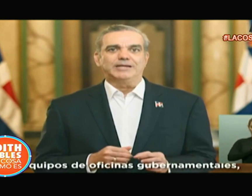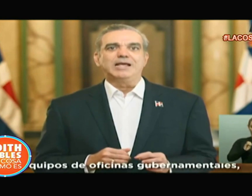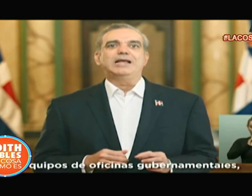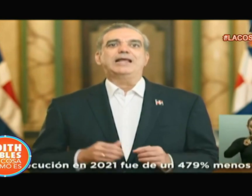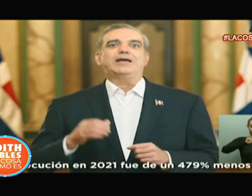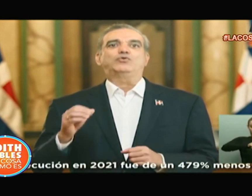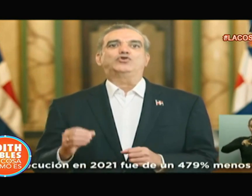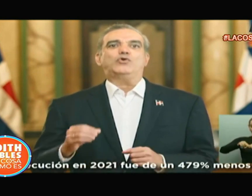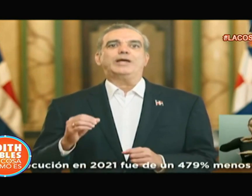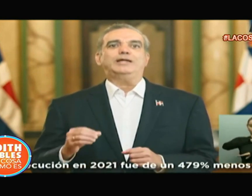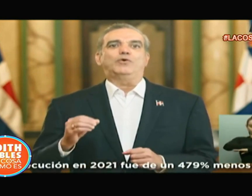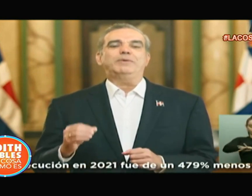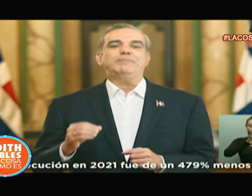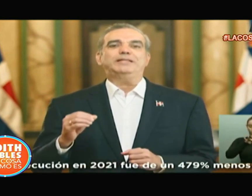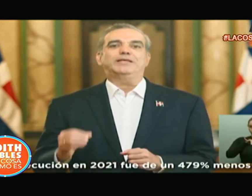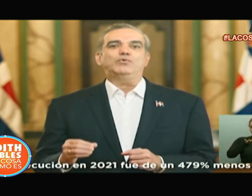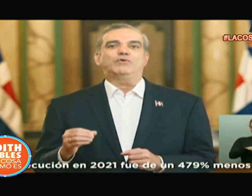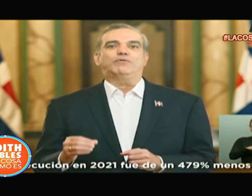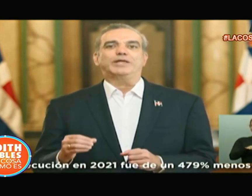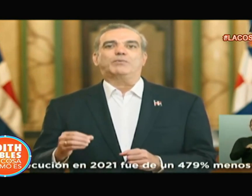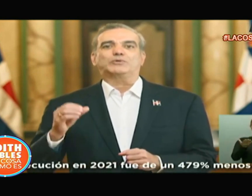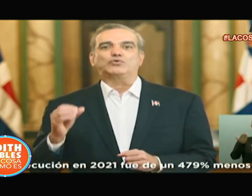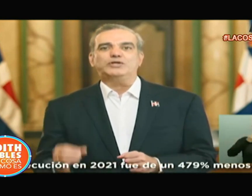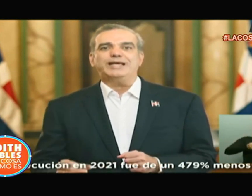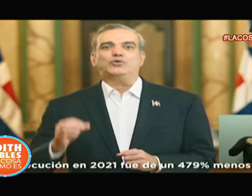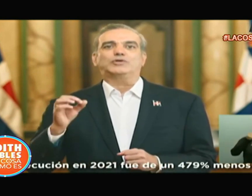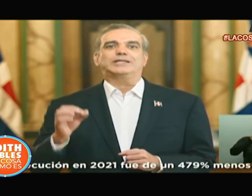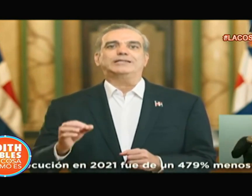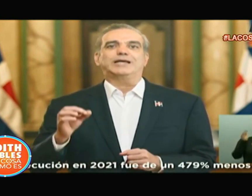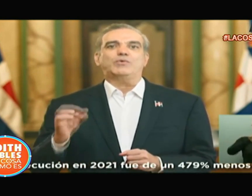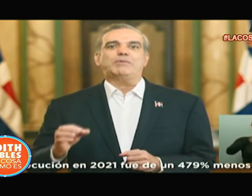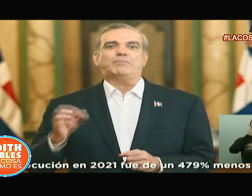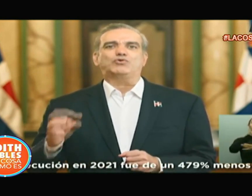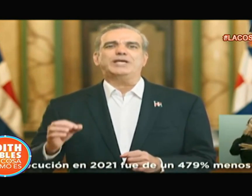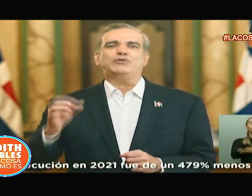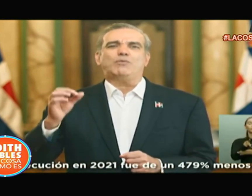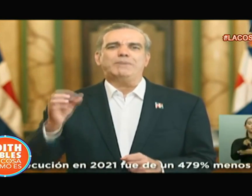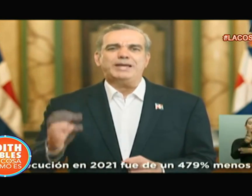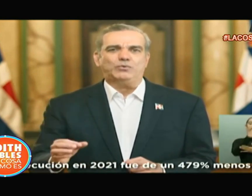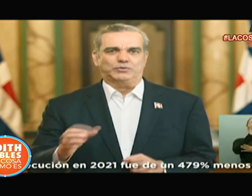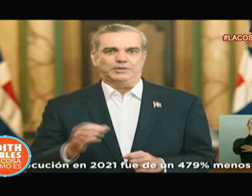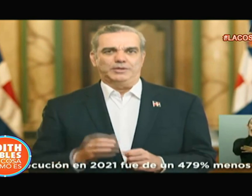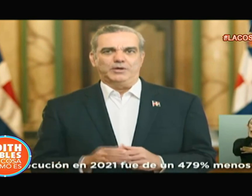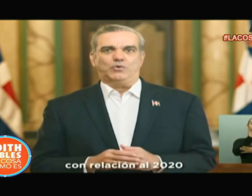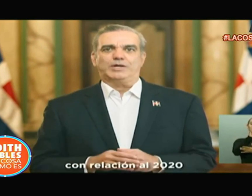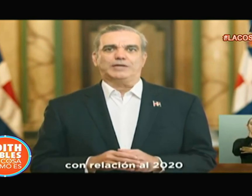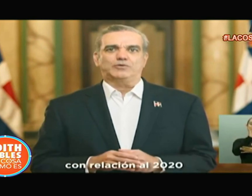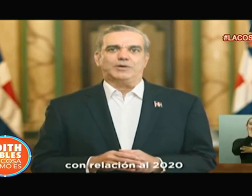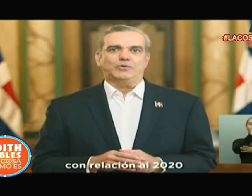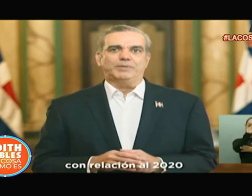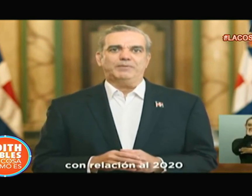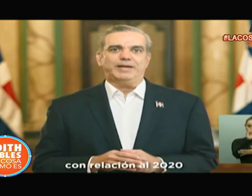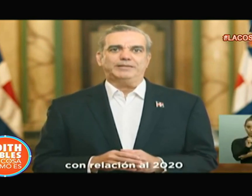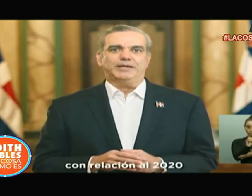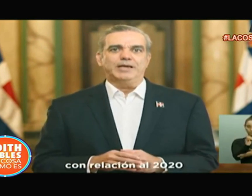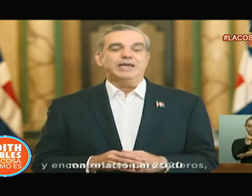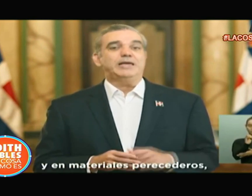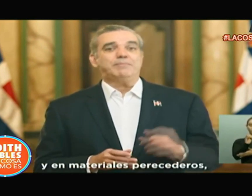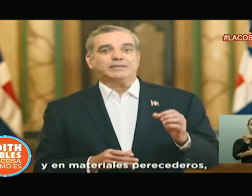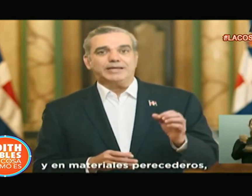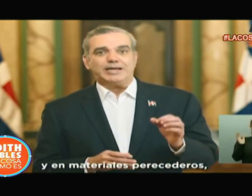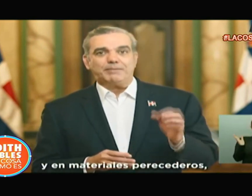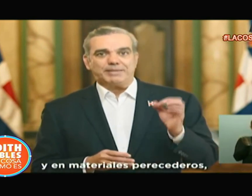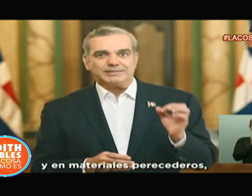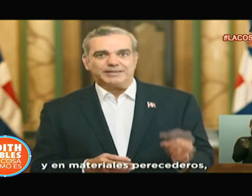la ejecución en el 2021 fue de 479 por ciento menos con relación al 2020